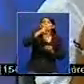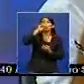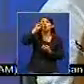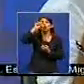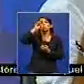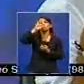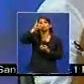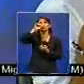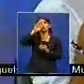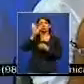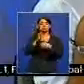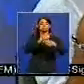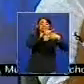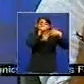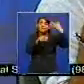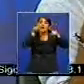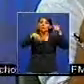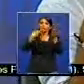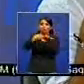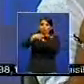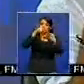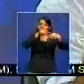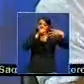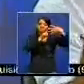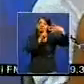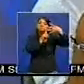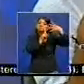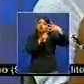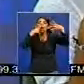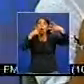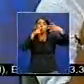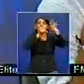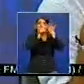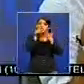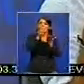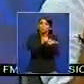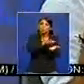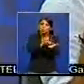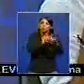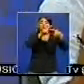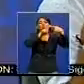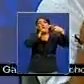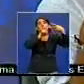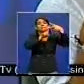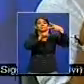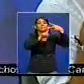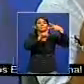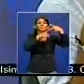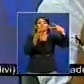producción, Patricio Rivera, ministro coordinador de política económica, Javier Ponce, ministro de Agricultura, Víctor